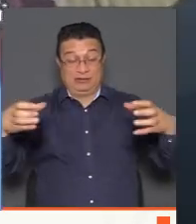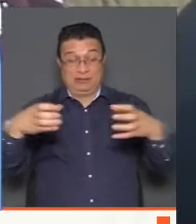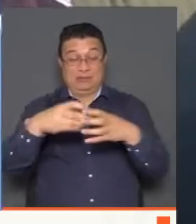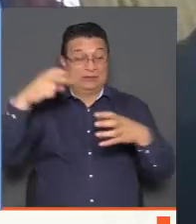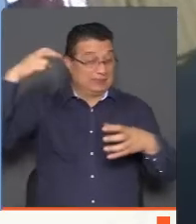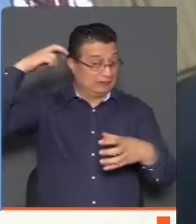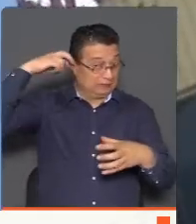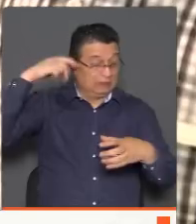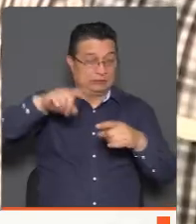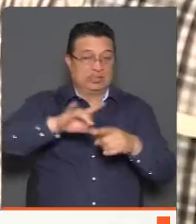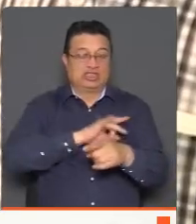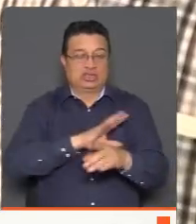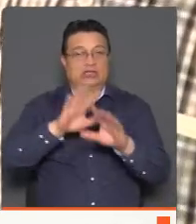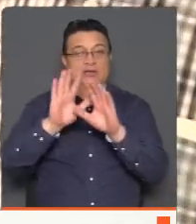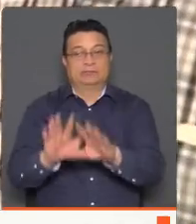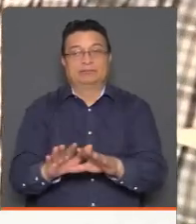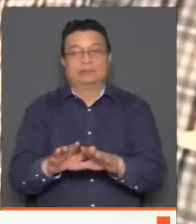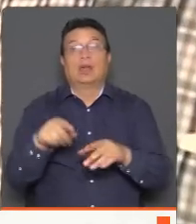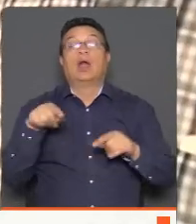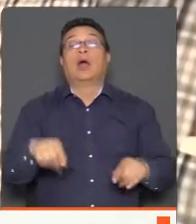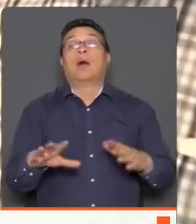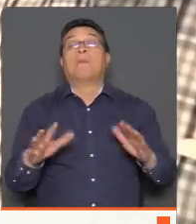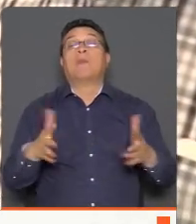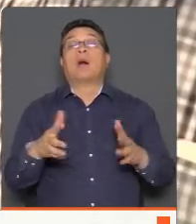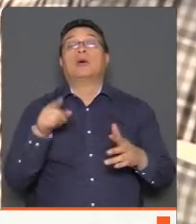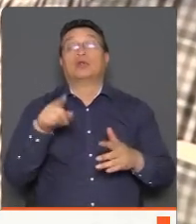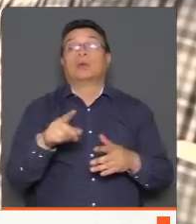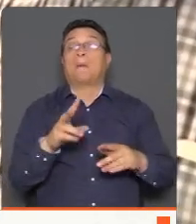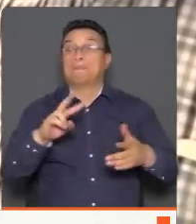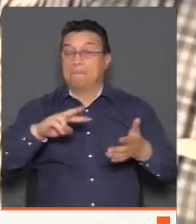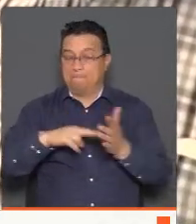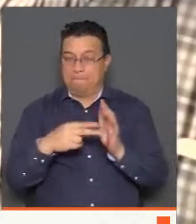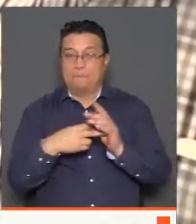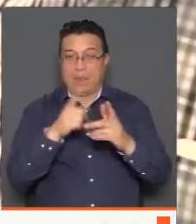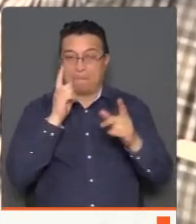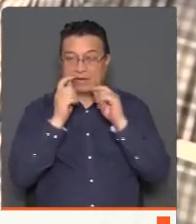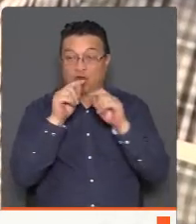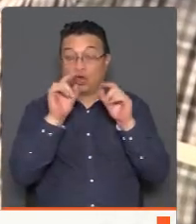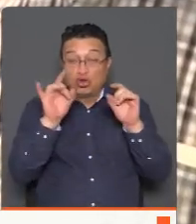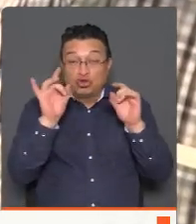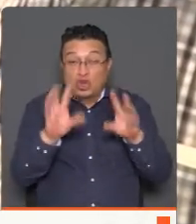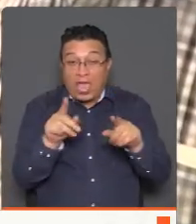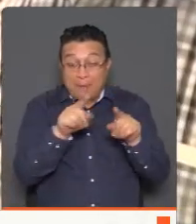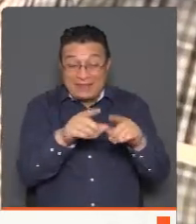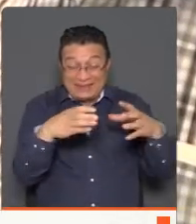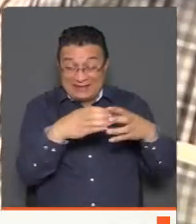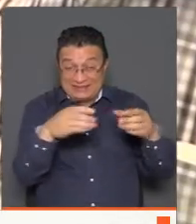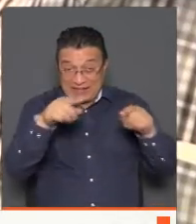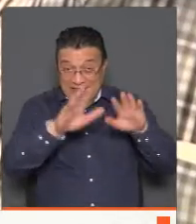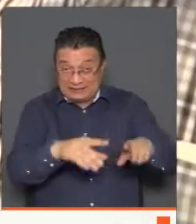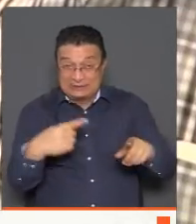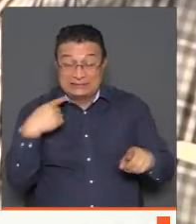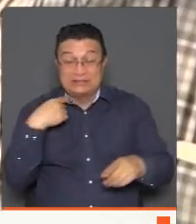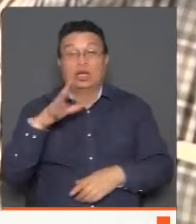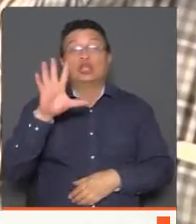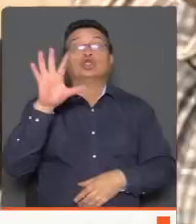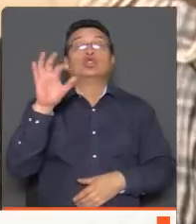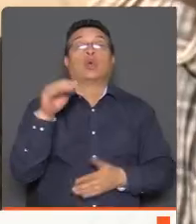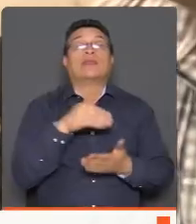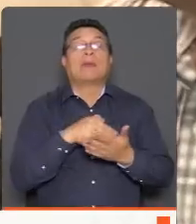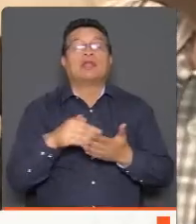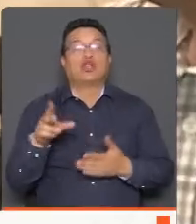en Chile. Estamos hablando hoy día de poner en riesgo solamente en estos contenedores que eran acá, 50 millones de